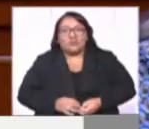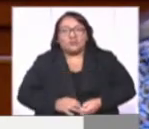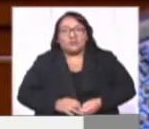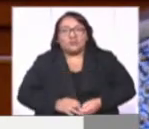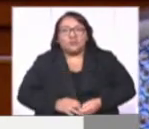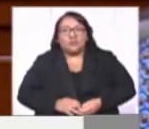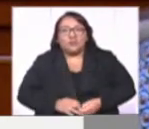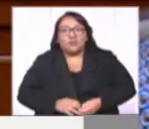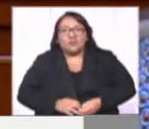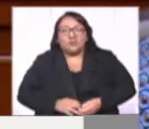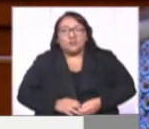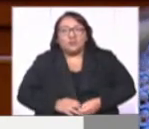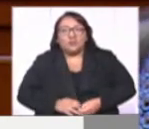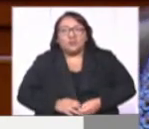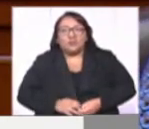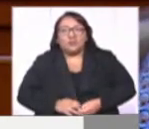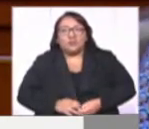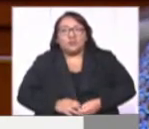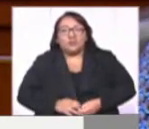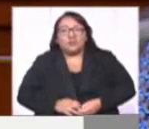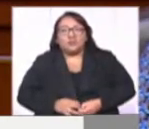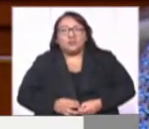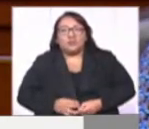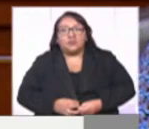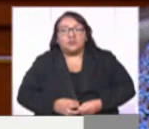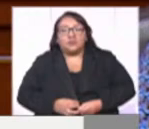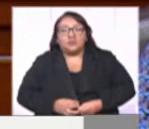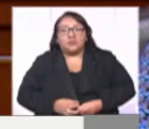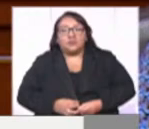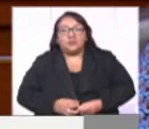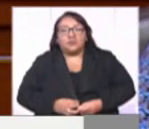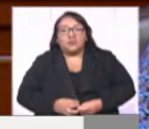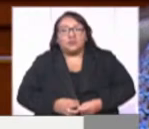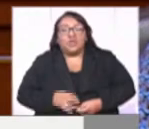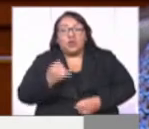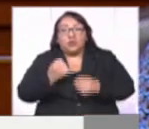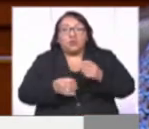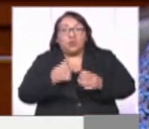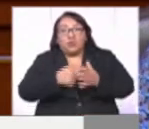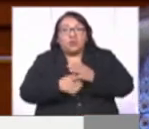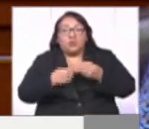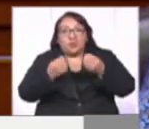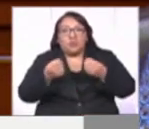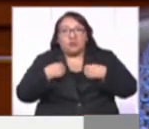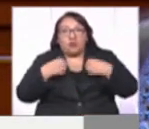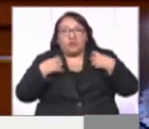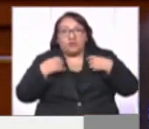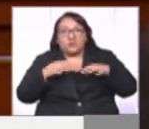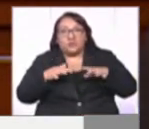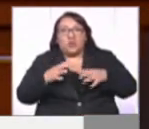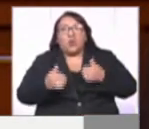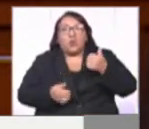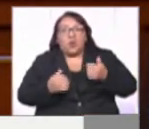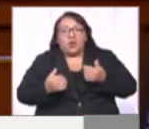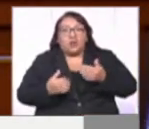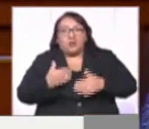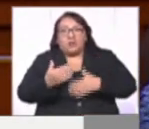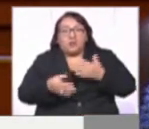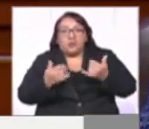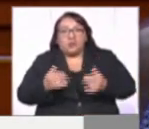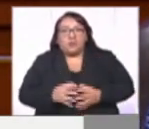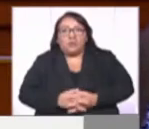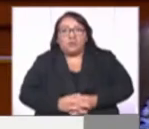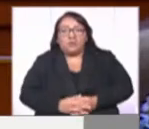El último documento que nosotros hemos enviado de mi despacho para ver cuál es la posesión